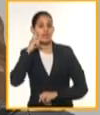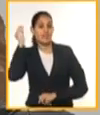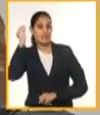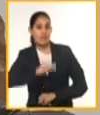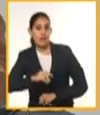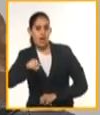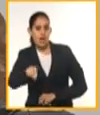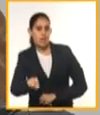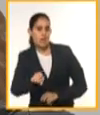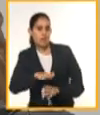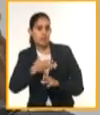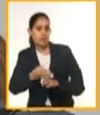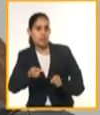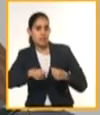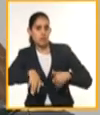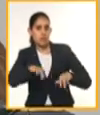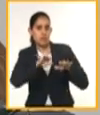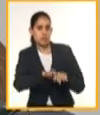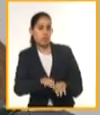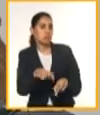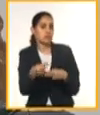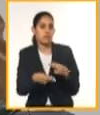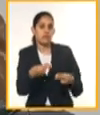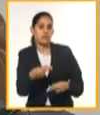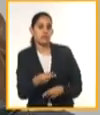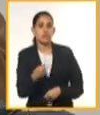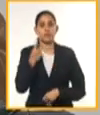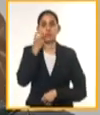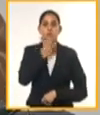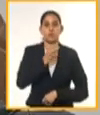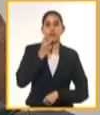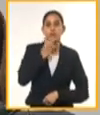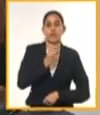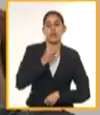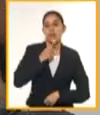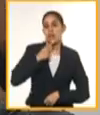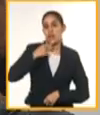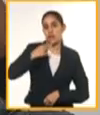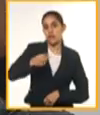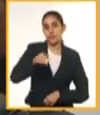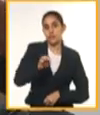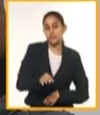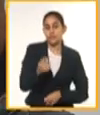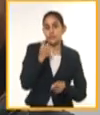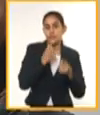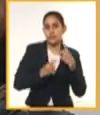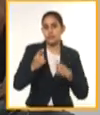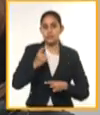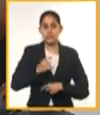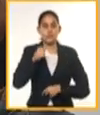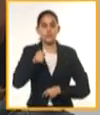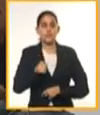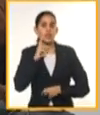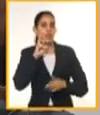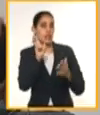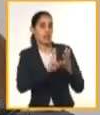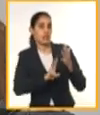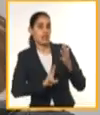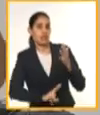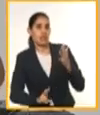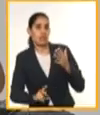porque además, aunque los europeos le mostraron verbalmente, yo leí varias de las declaraciones de los líderes